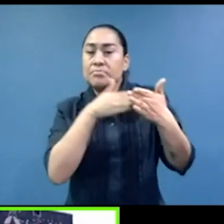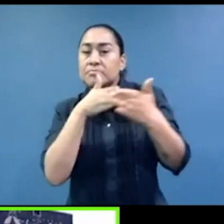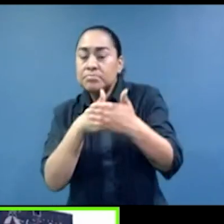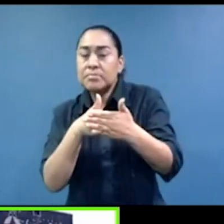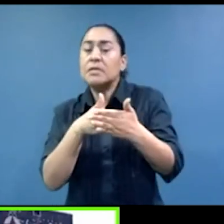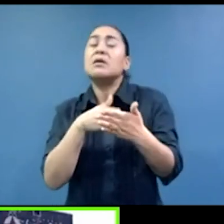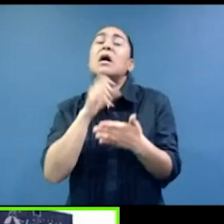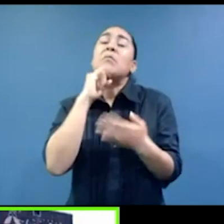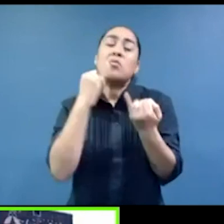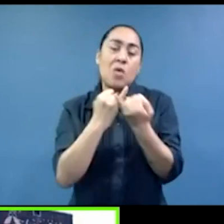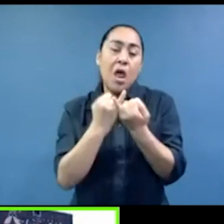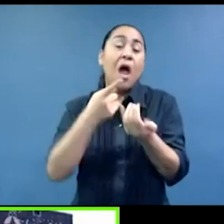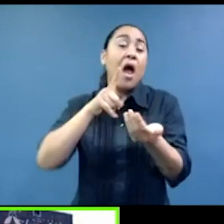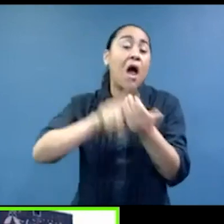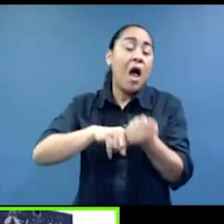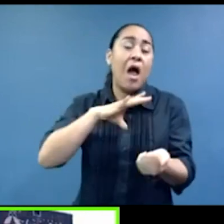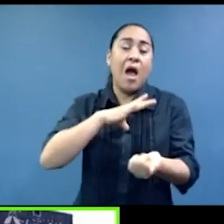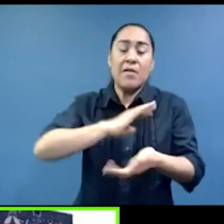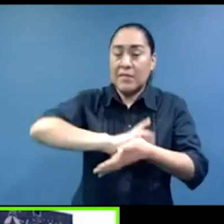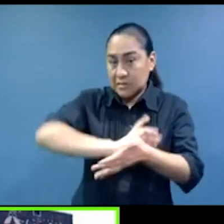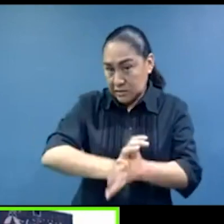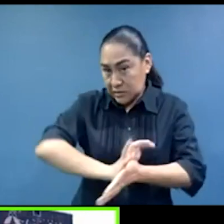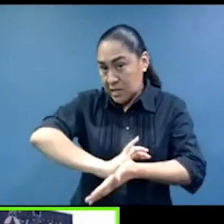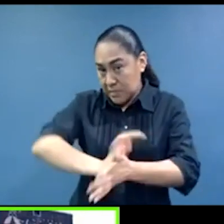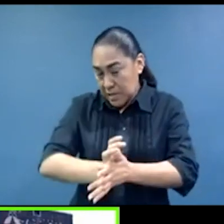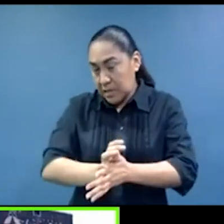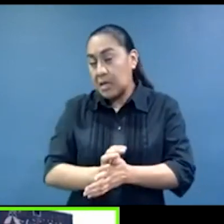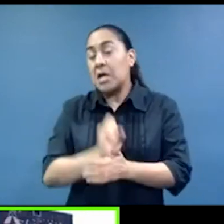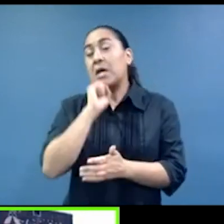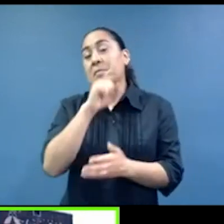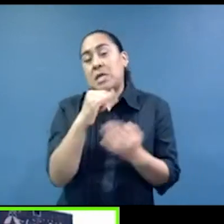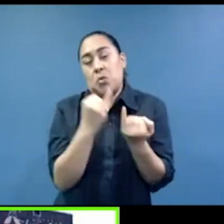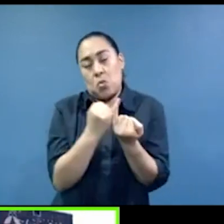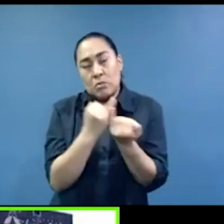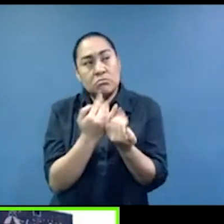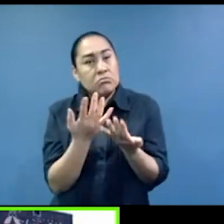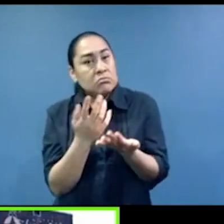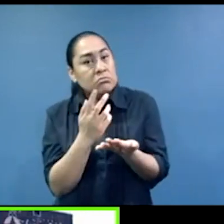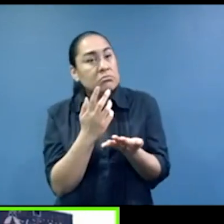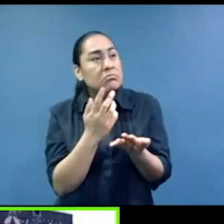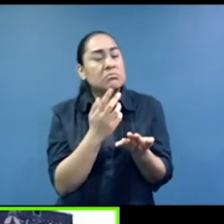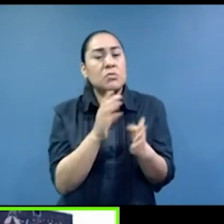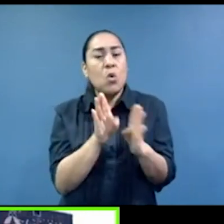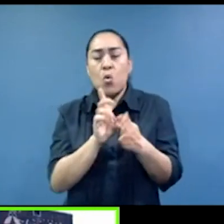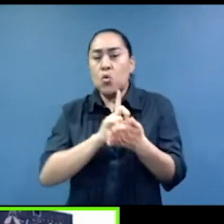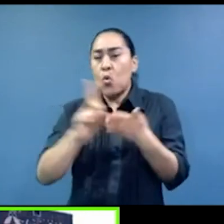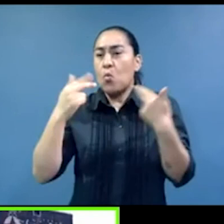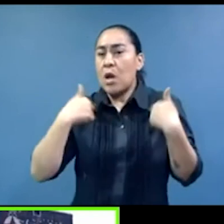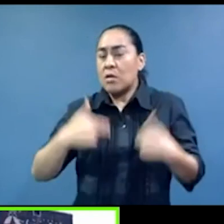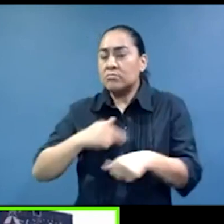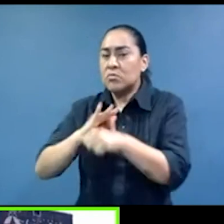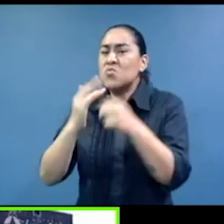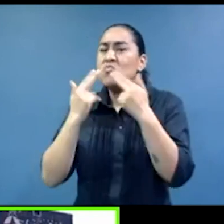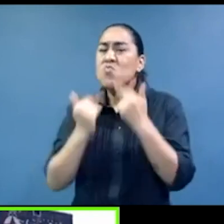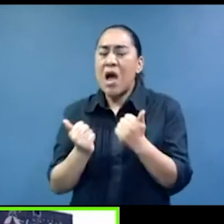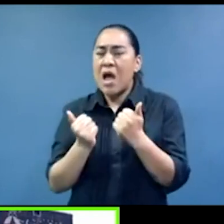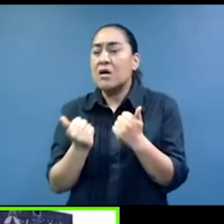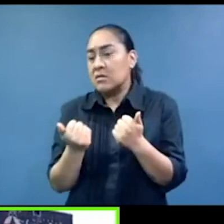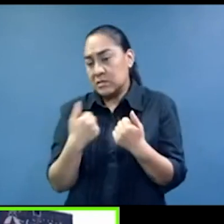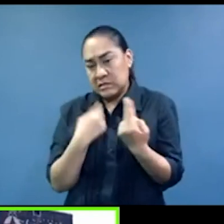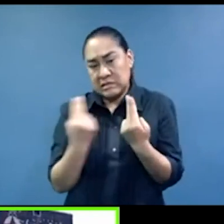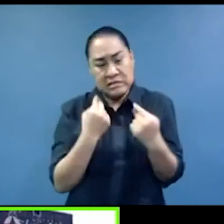y también las posibilidades de violación de derechos de esas personas que tienen la necesidad de salir de sus lugares de